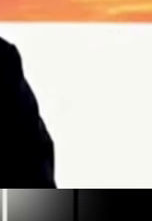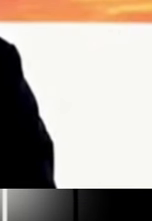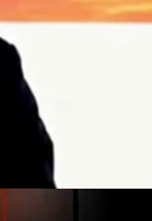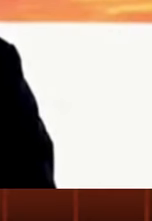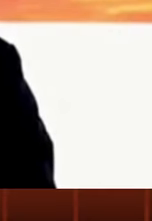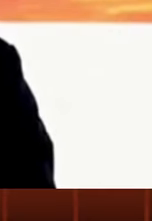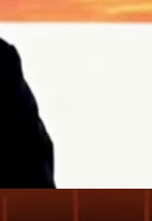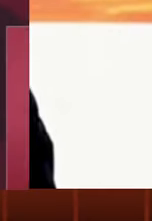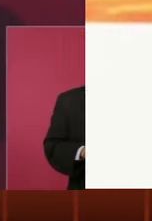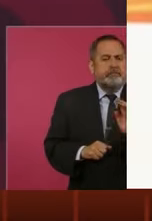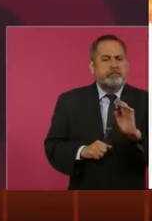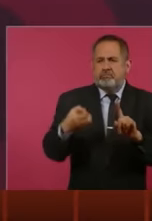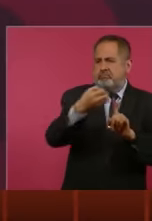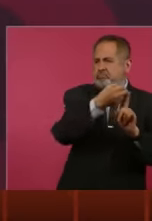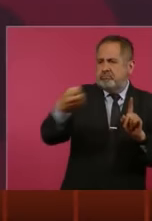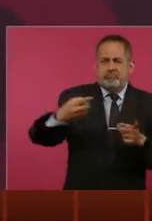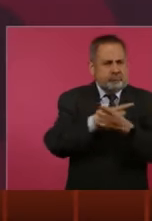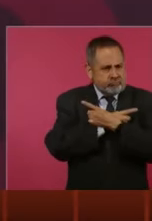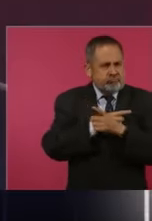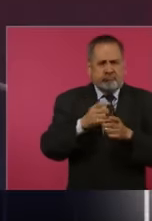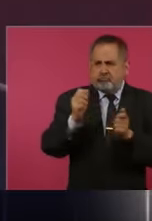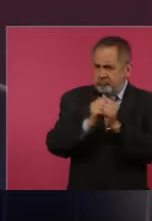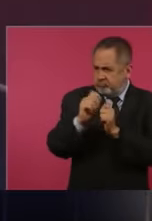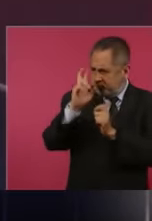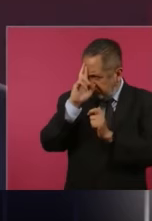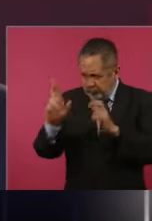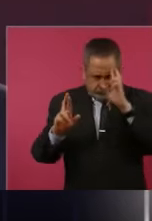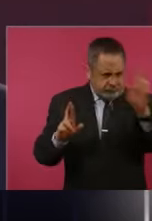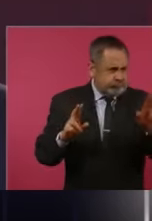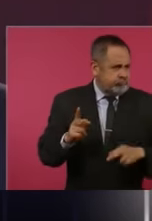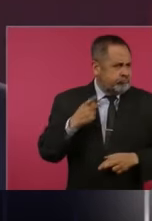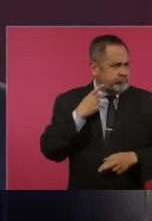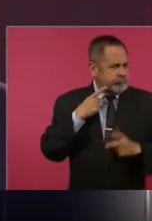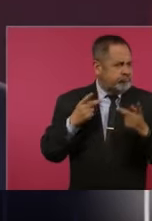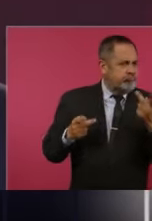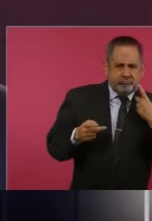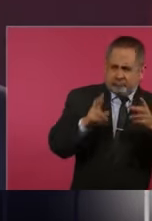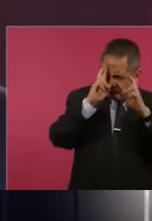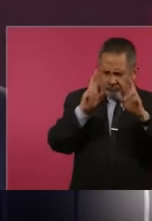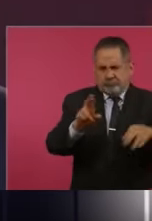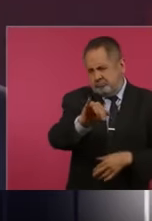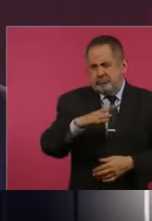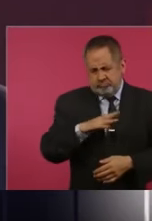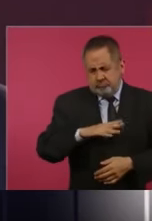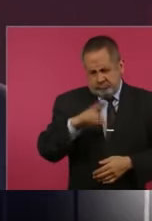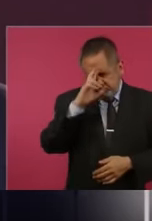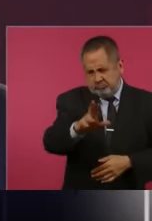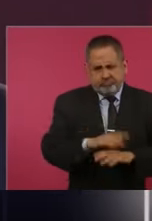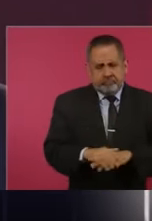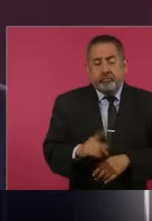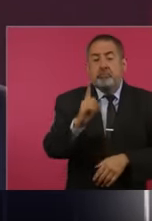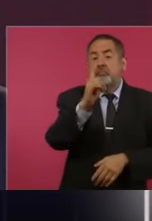boliviano resaltó la trayectoria mexicana de respeto y defensa del derecho de asilo, del que incluso fue beneficiado en